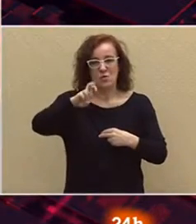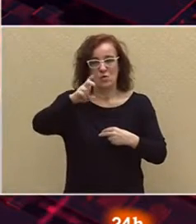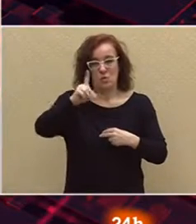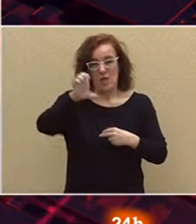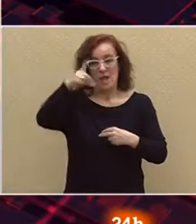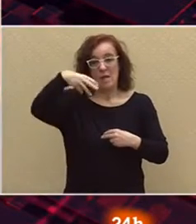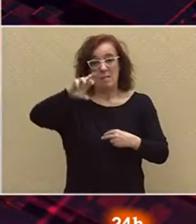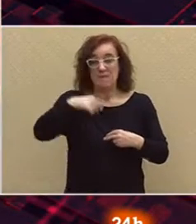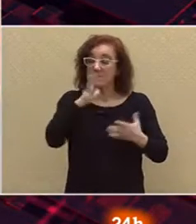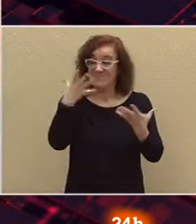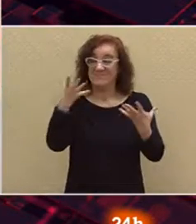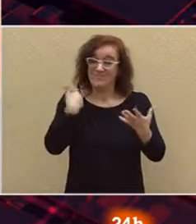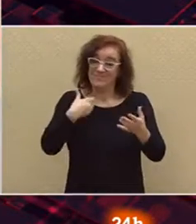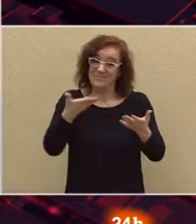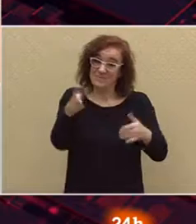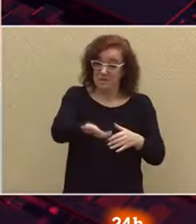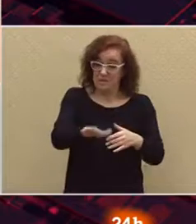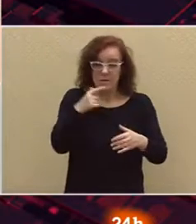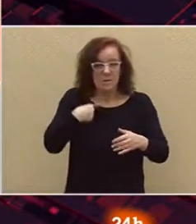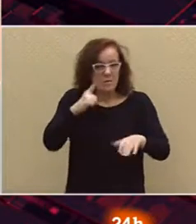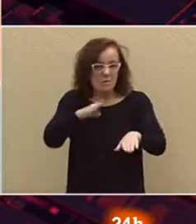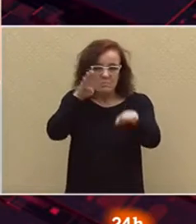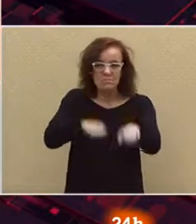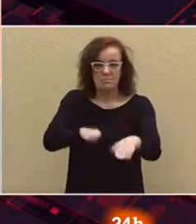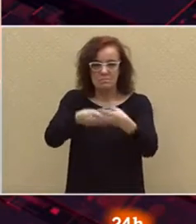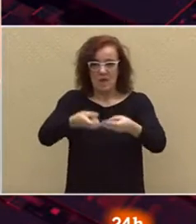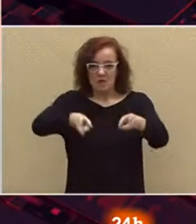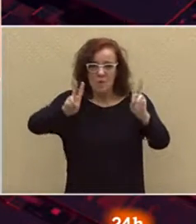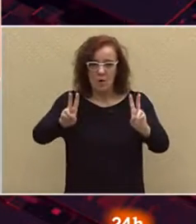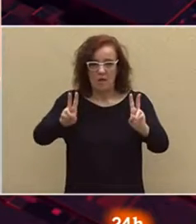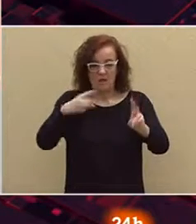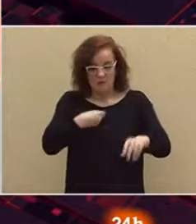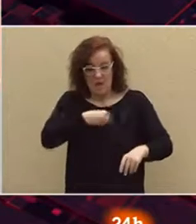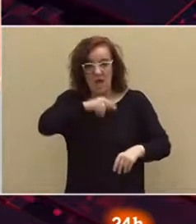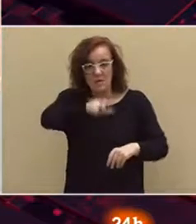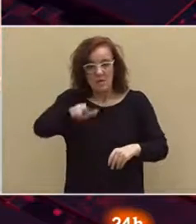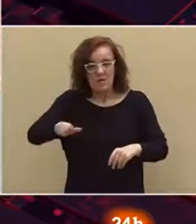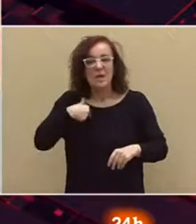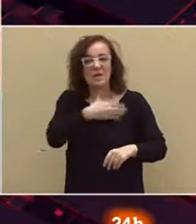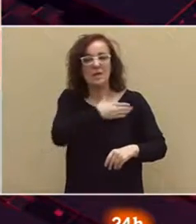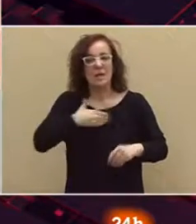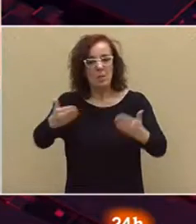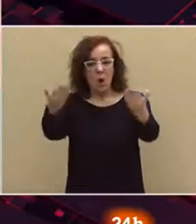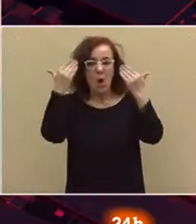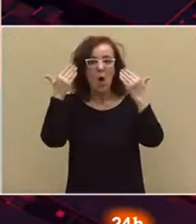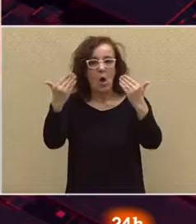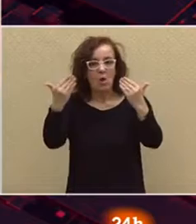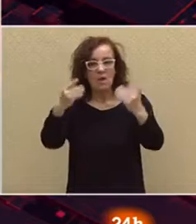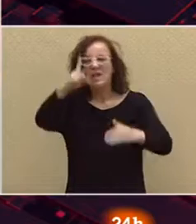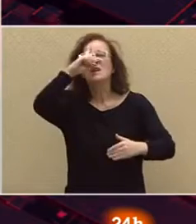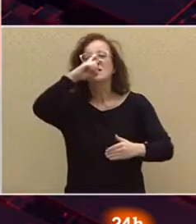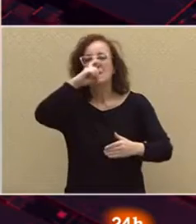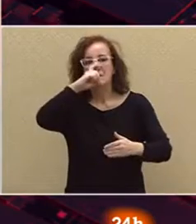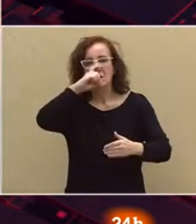dejarnos y cuyo leal servicio a la democracia y a los españoles queremos honrar y recordar en el día de